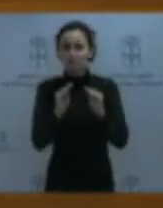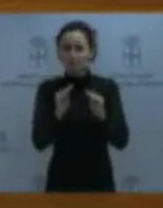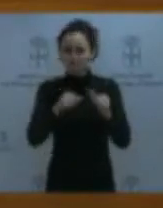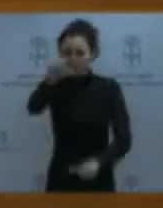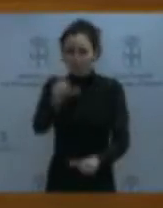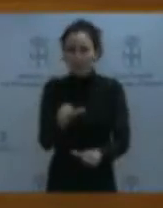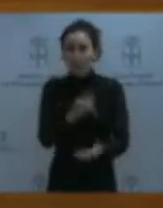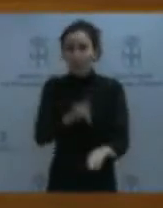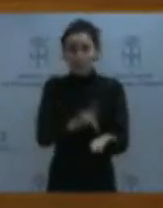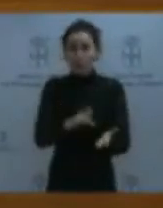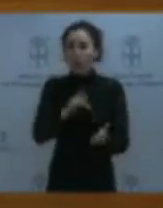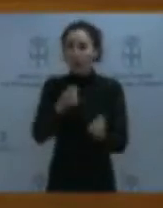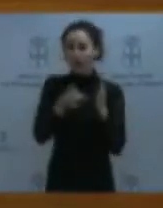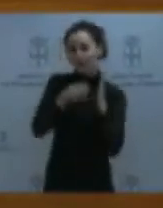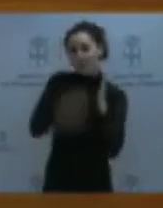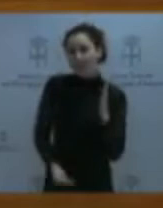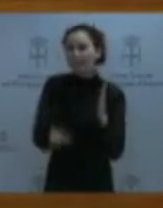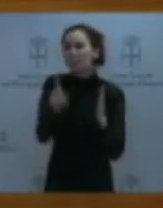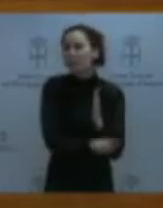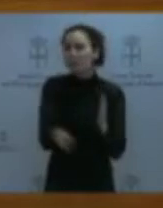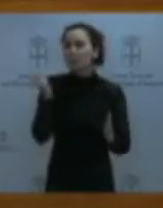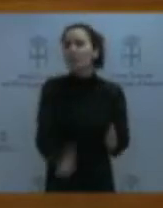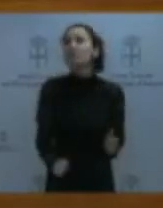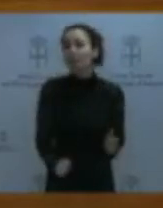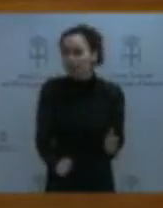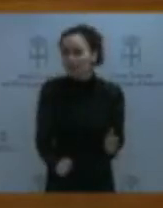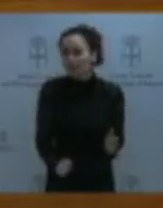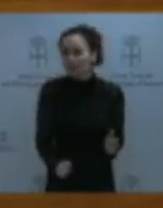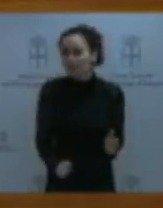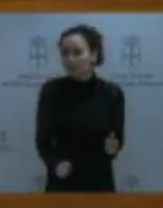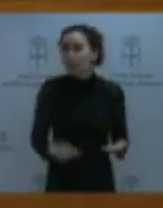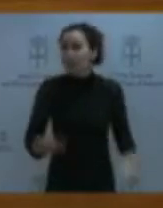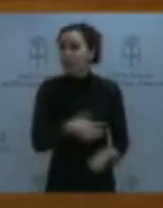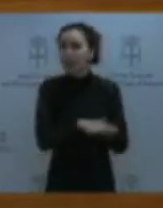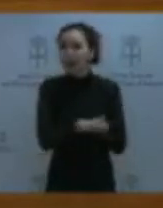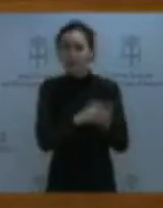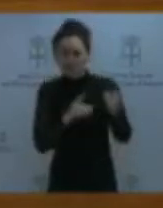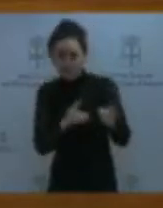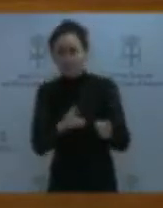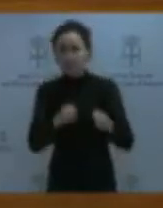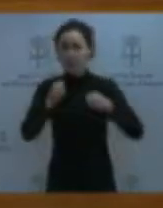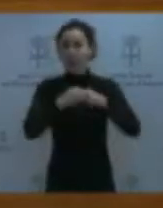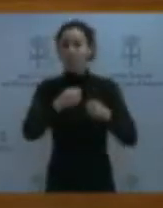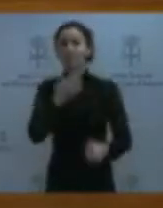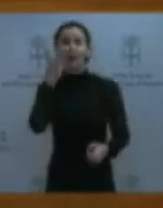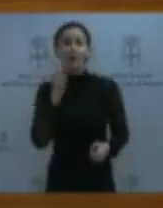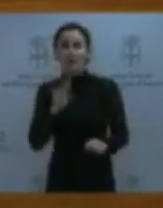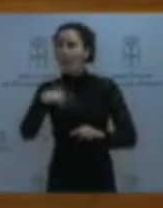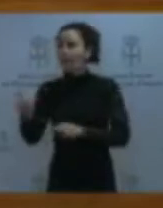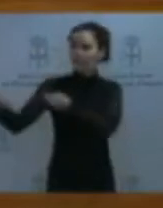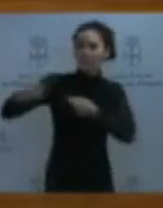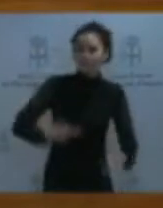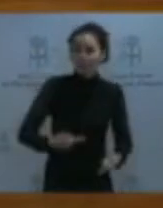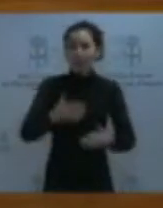no son puestos de trabajo de calidad, esos no le importan a usted. Bueno, pues de eso estoy hablando del carbón nacional, estoy hablando del carbón extranjero, estoy hablando del